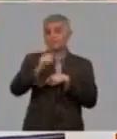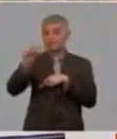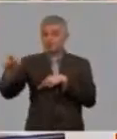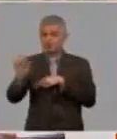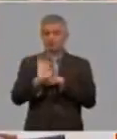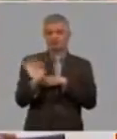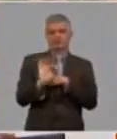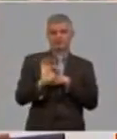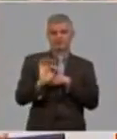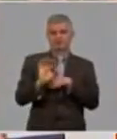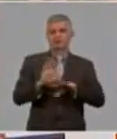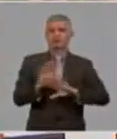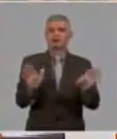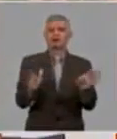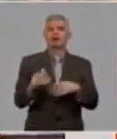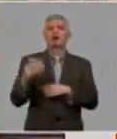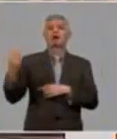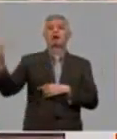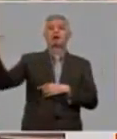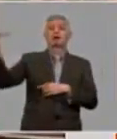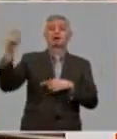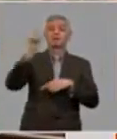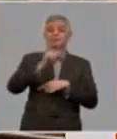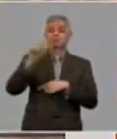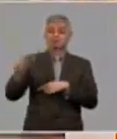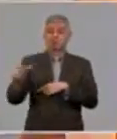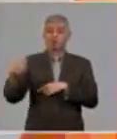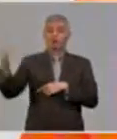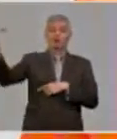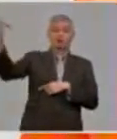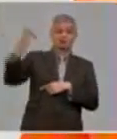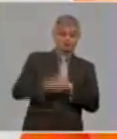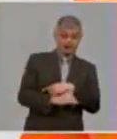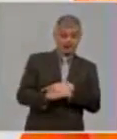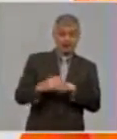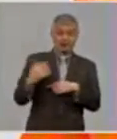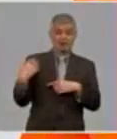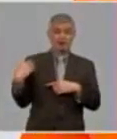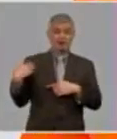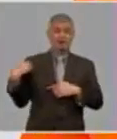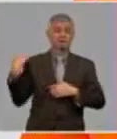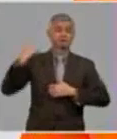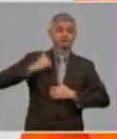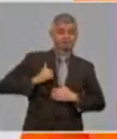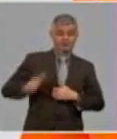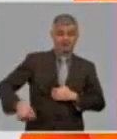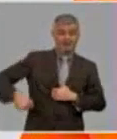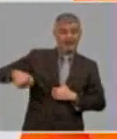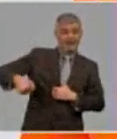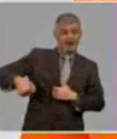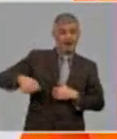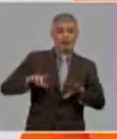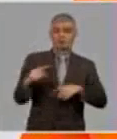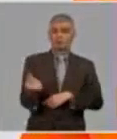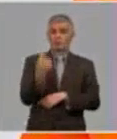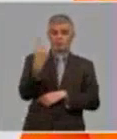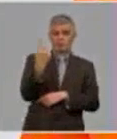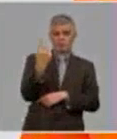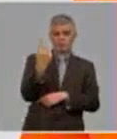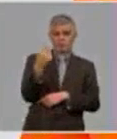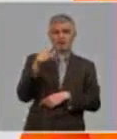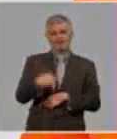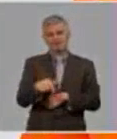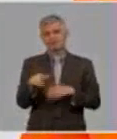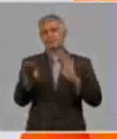la limitación para los pasajeros que arriban de una sola pieza de equipaje en bodega de hasta 32 kilogramos. Esta es una medida también que ha traído muchas